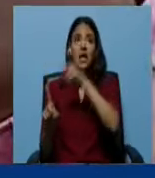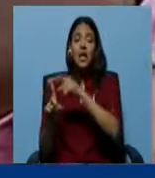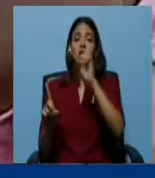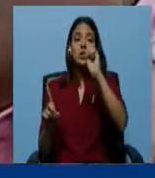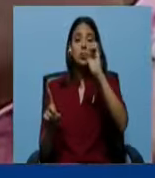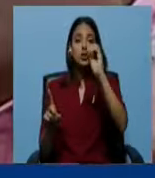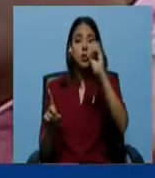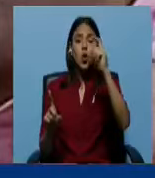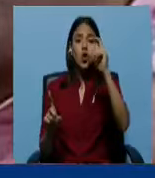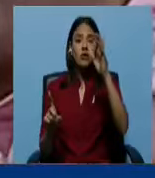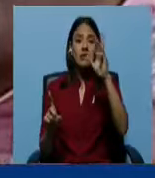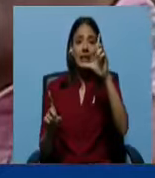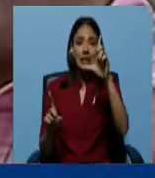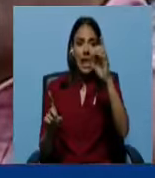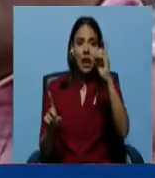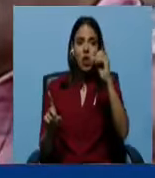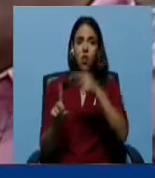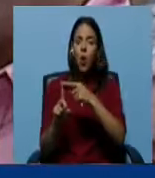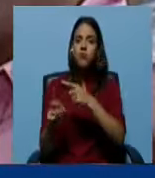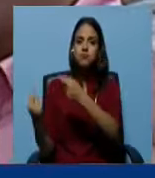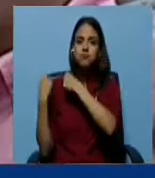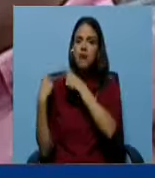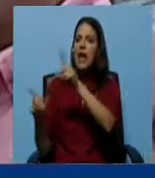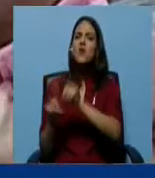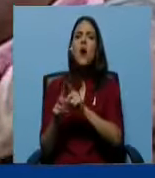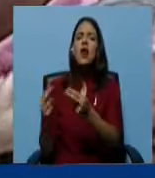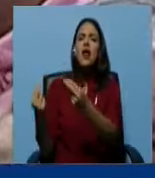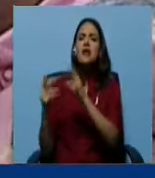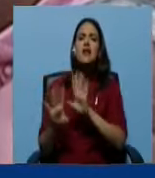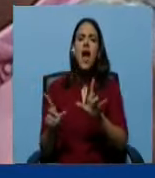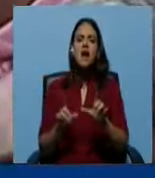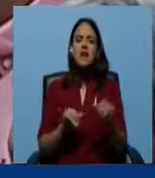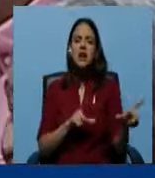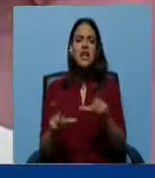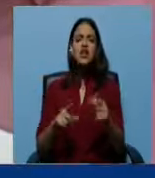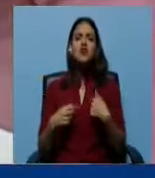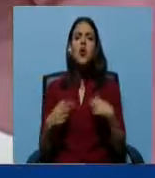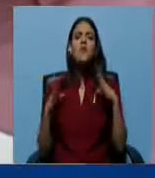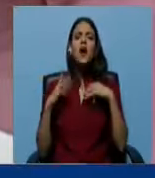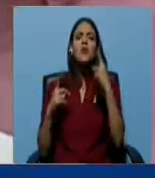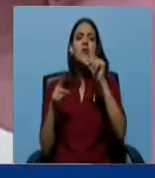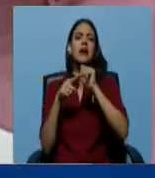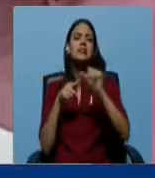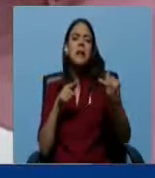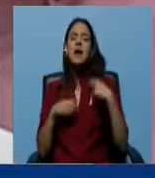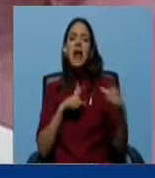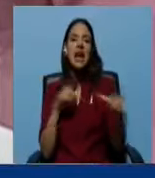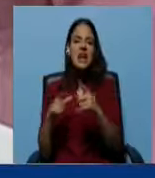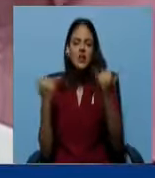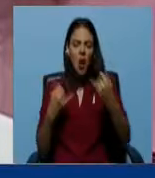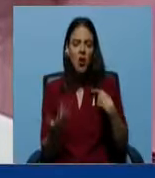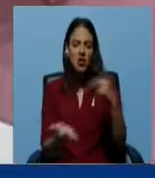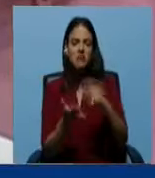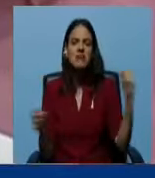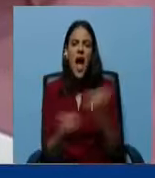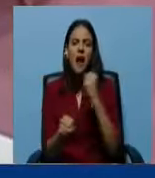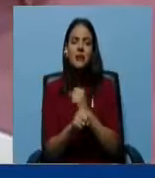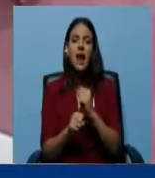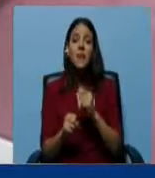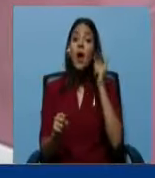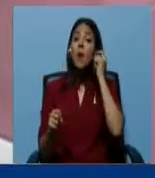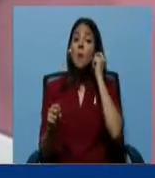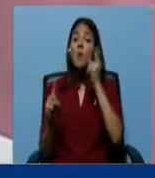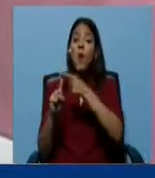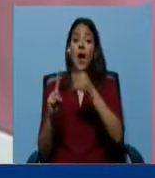dice que ya descansó una semana y es suficiente. Y Yelitze también,